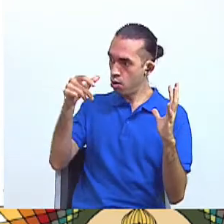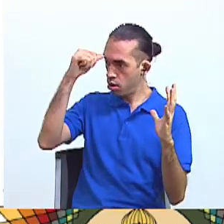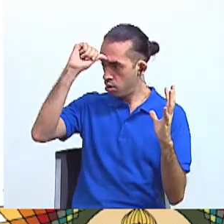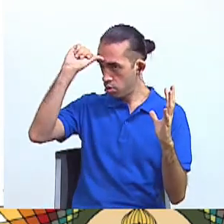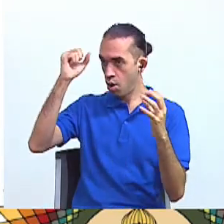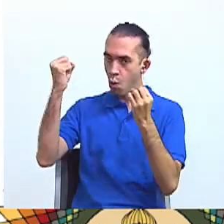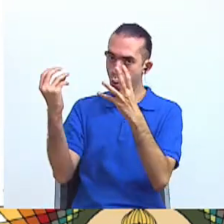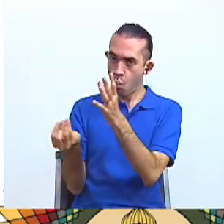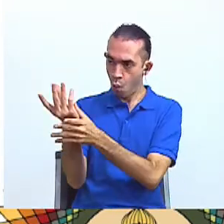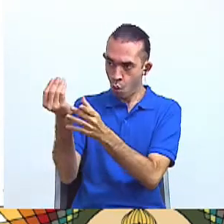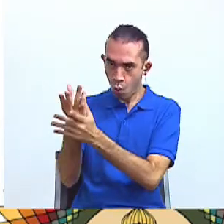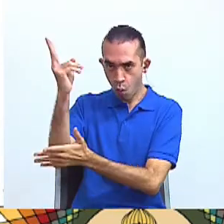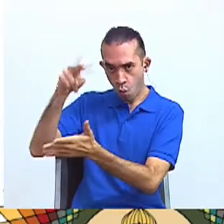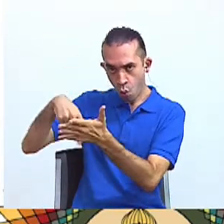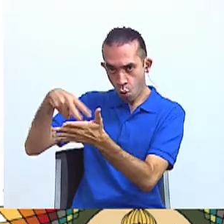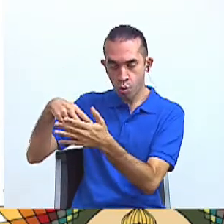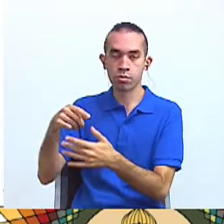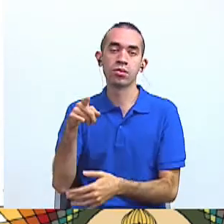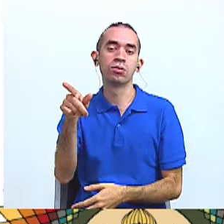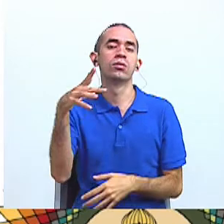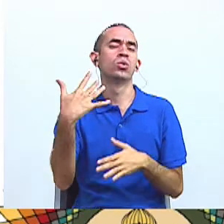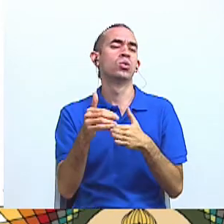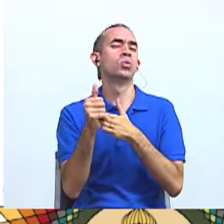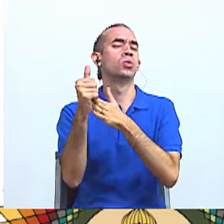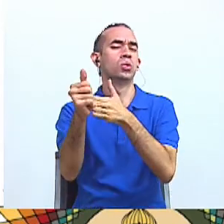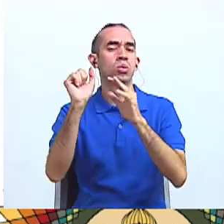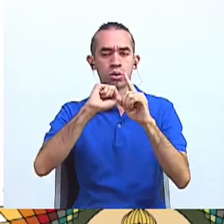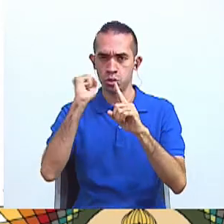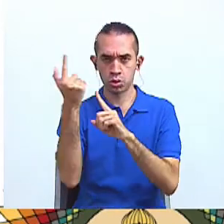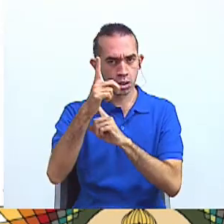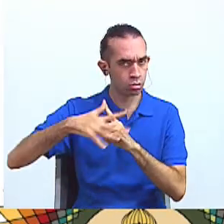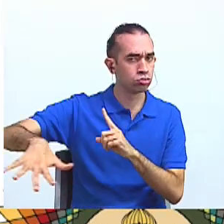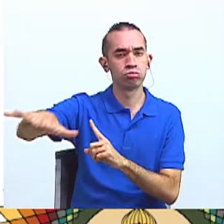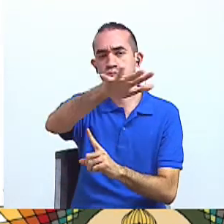literaria. Fue una figura muy influyente en la sociedad.